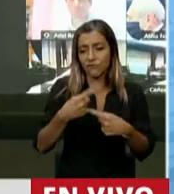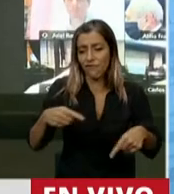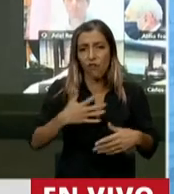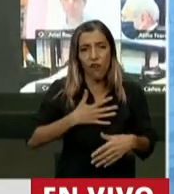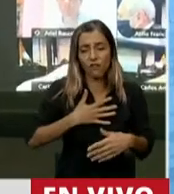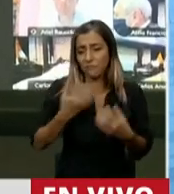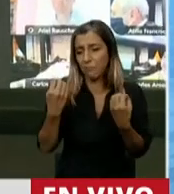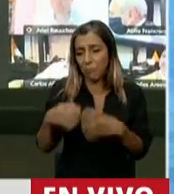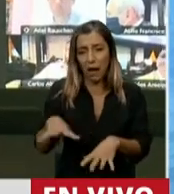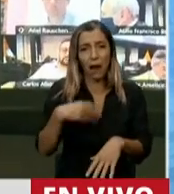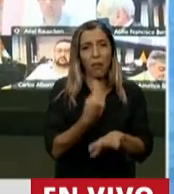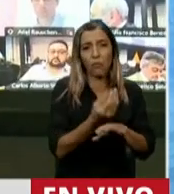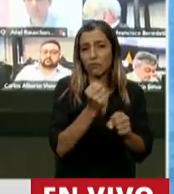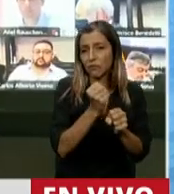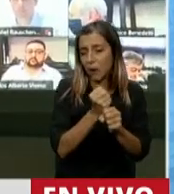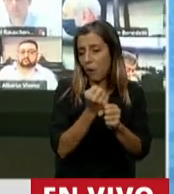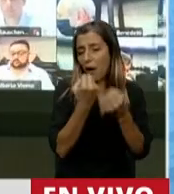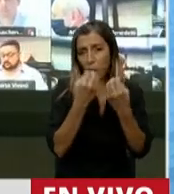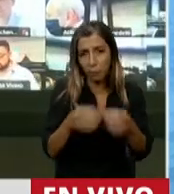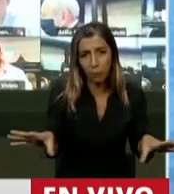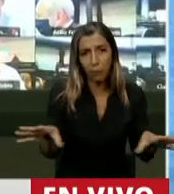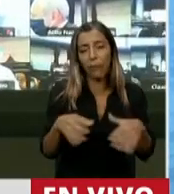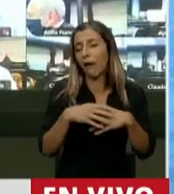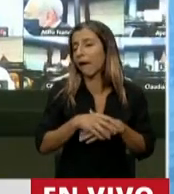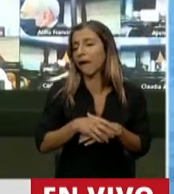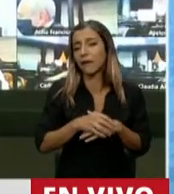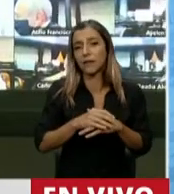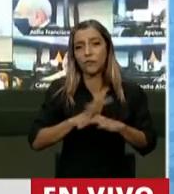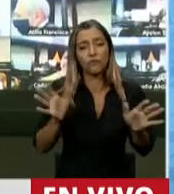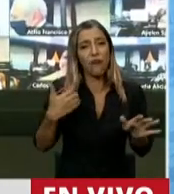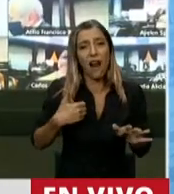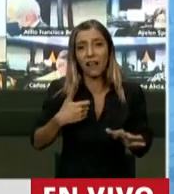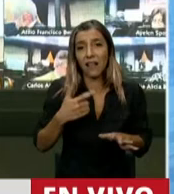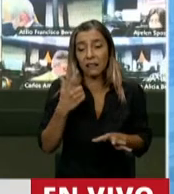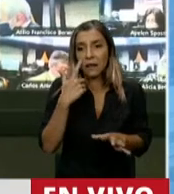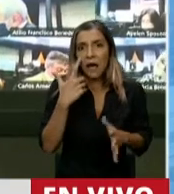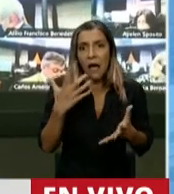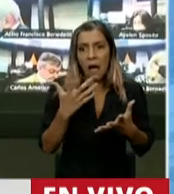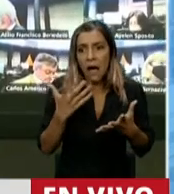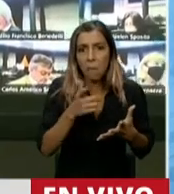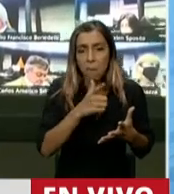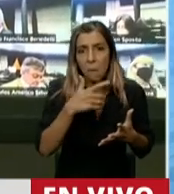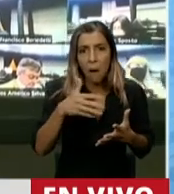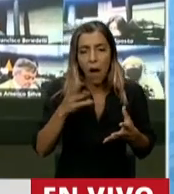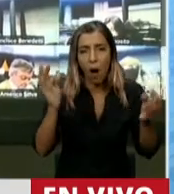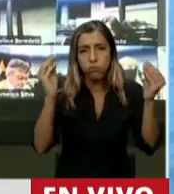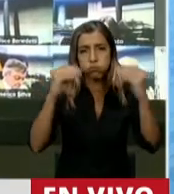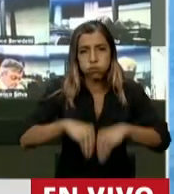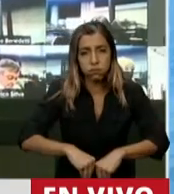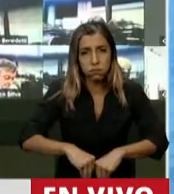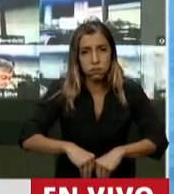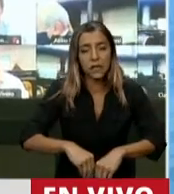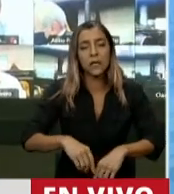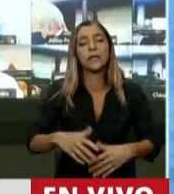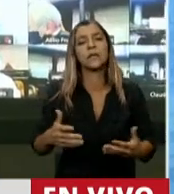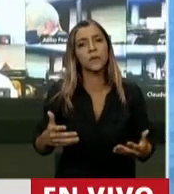perdieron el trabajo y donde la argentina evidenció que se podía fundir tuvieron un bofetón